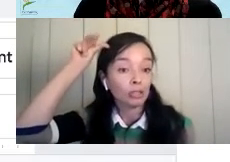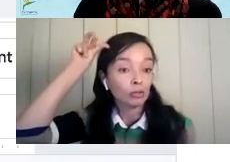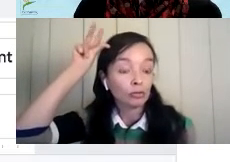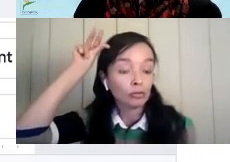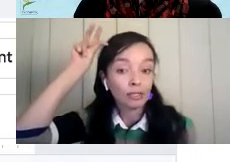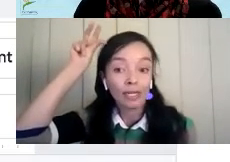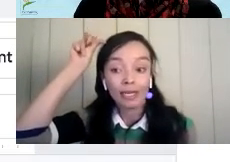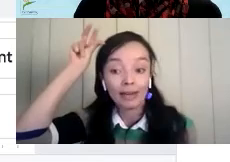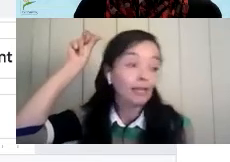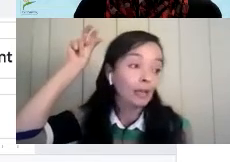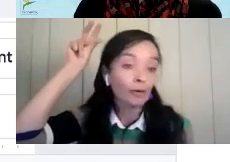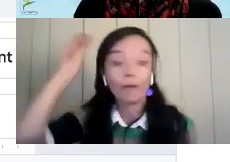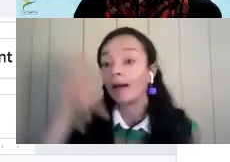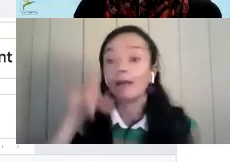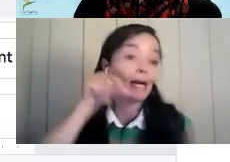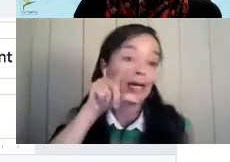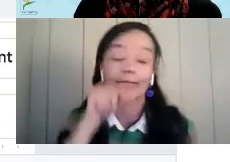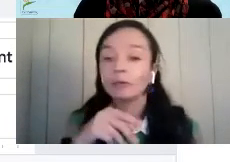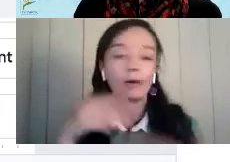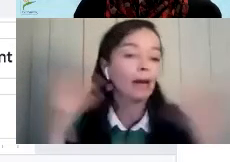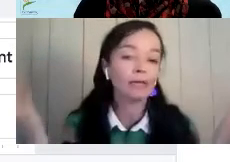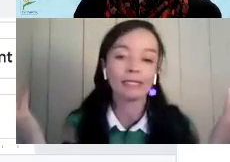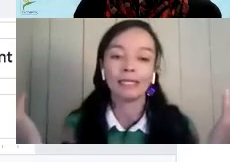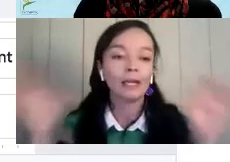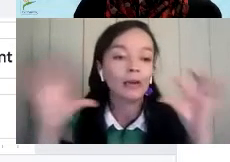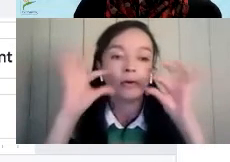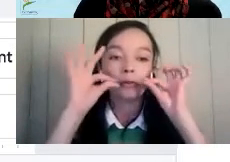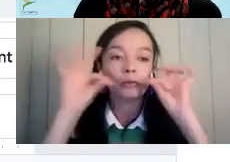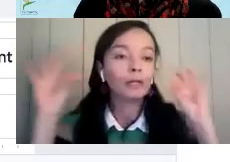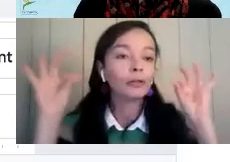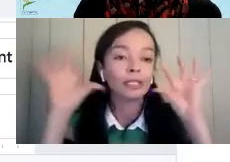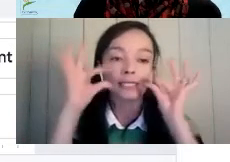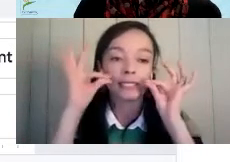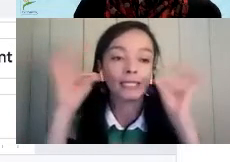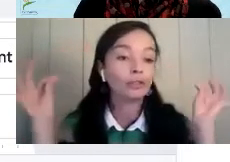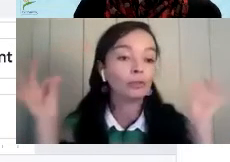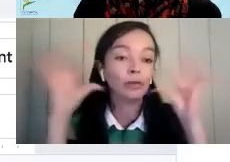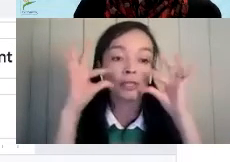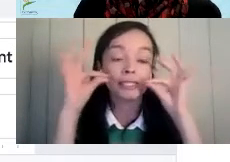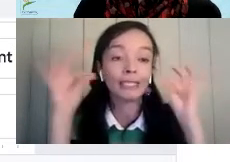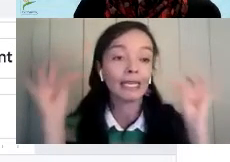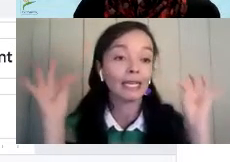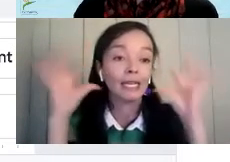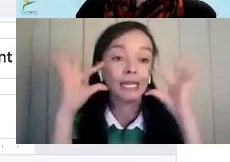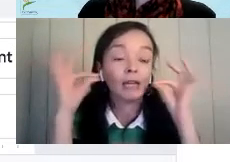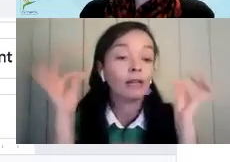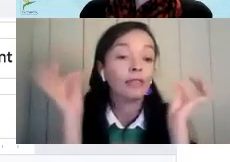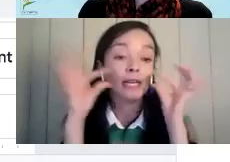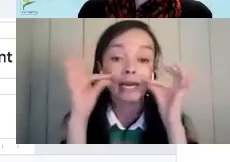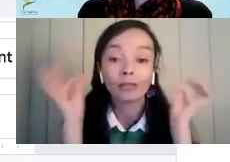caballito. Le dijo al pajarito. Algo así. O los bigotes, los bigotes del